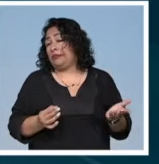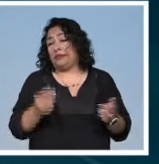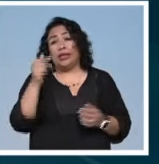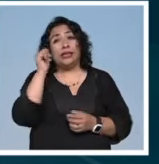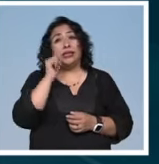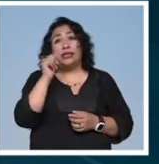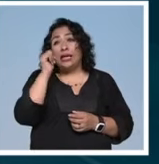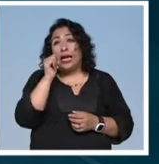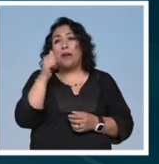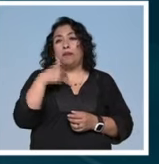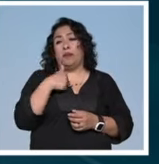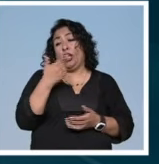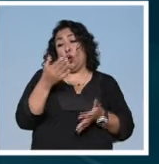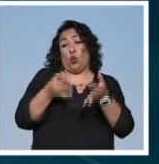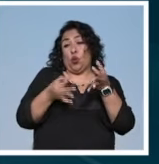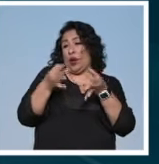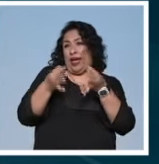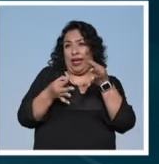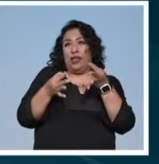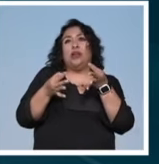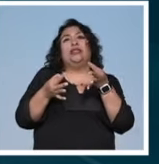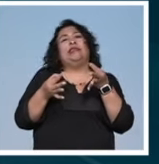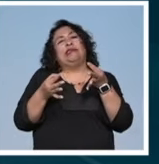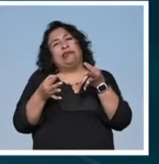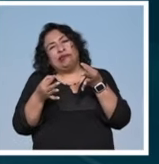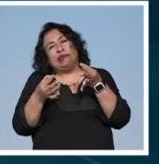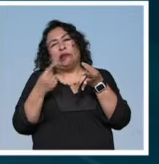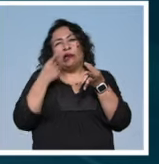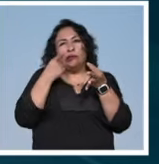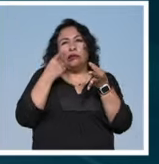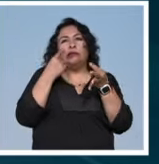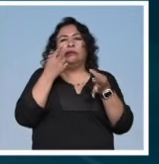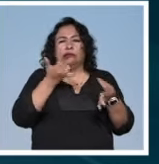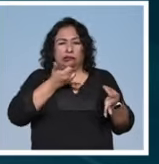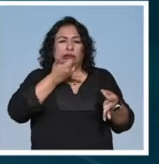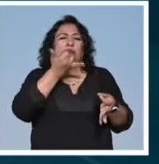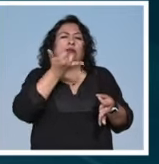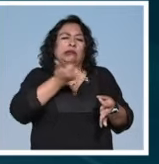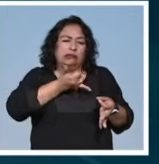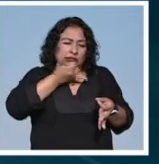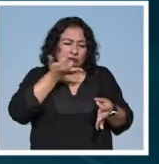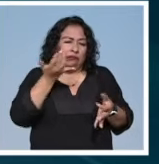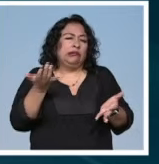Siempre cuando uno es jurado tendemos a equivocarnos, ¿no?